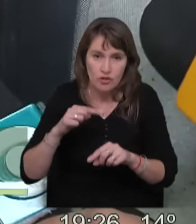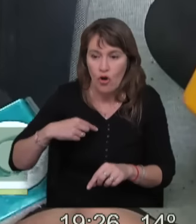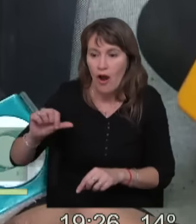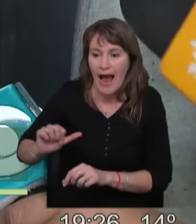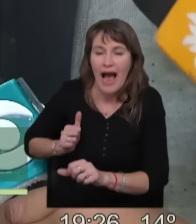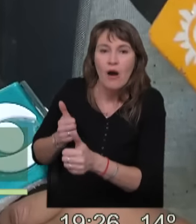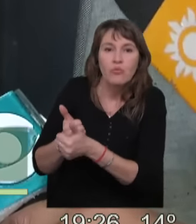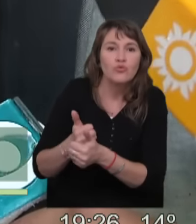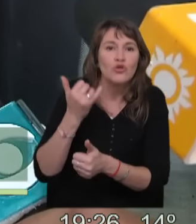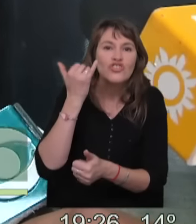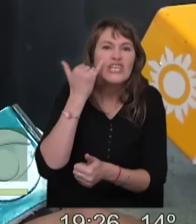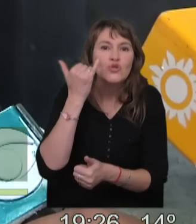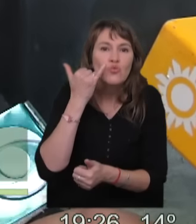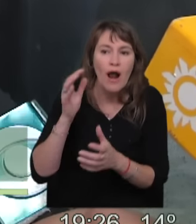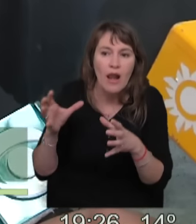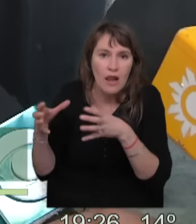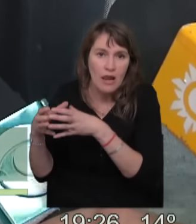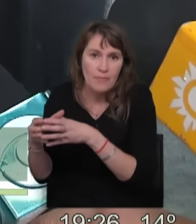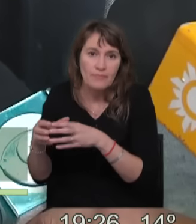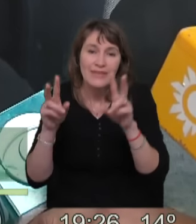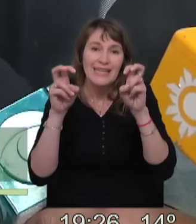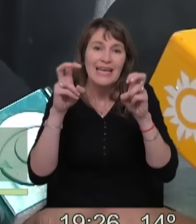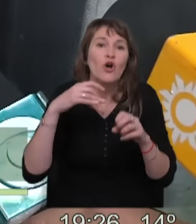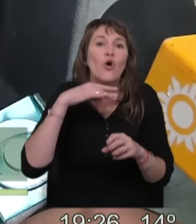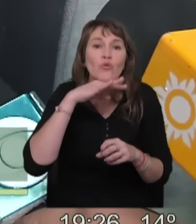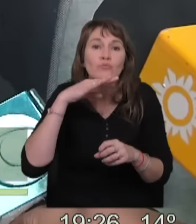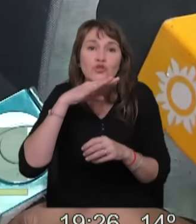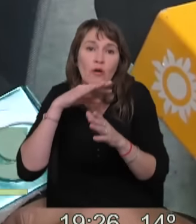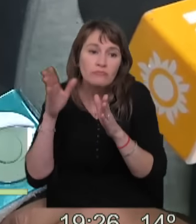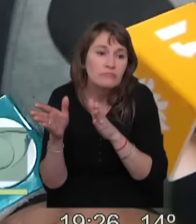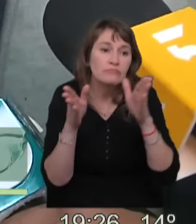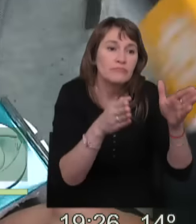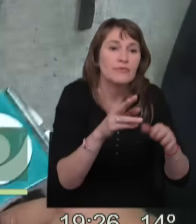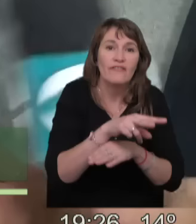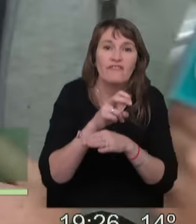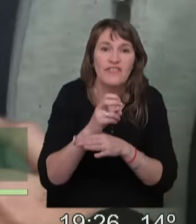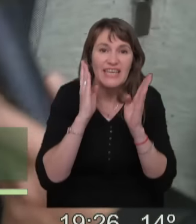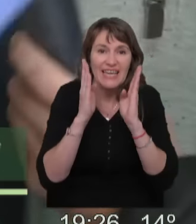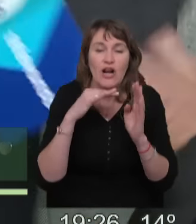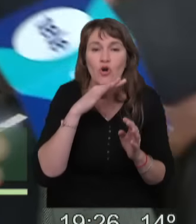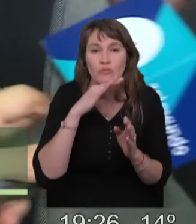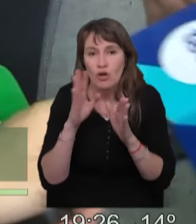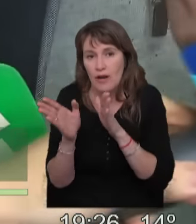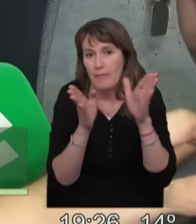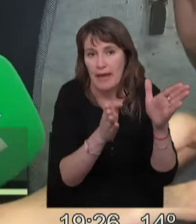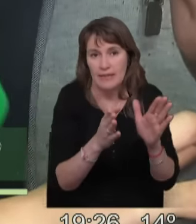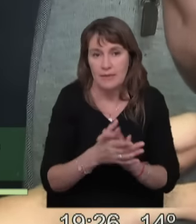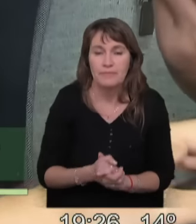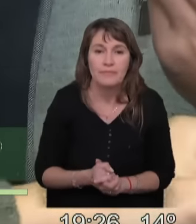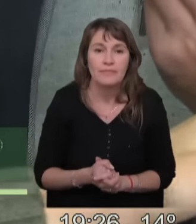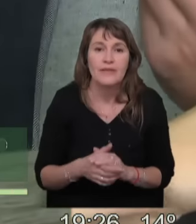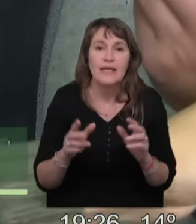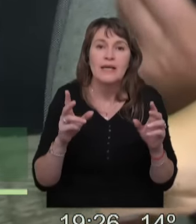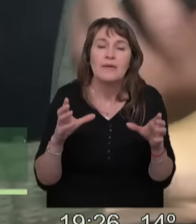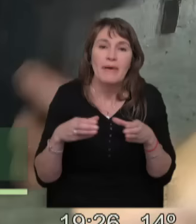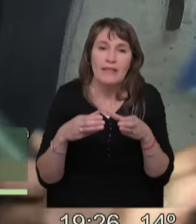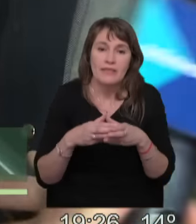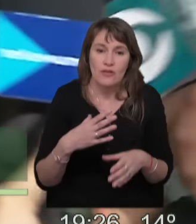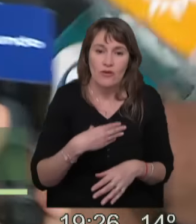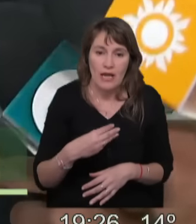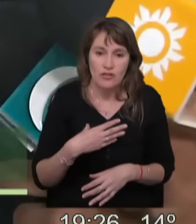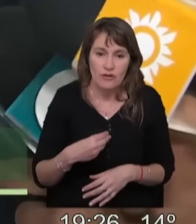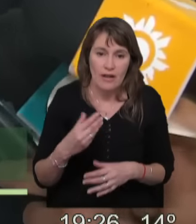una fiscalía de abuso sexual. Si hay hechos de corrupción, tendrá que investigarlo la fiscalía que le corresponda. No, ¿alguna lista del Partido Nacional en algún momento? Por ahora no